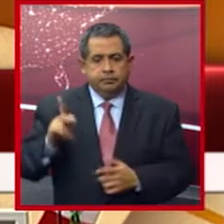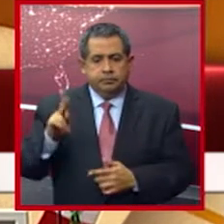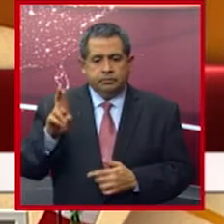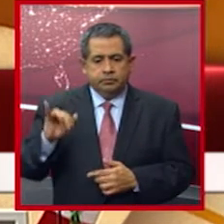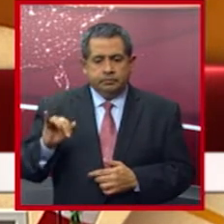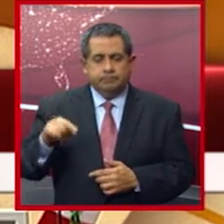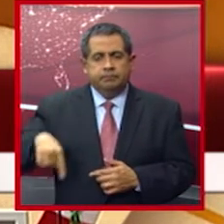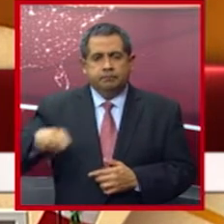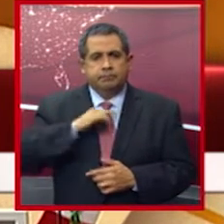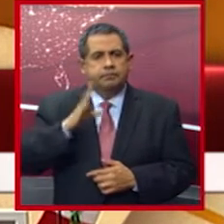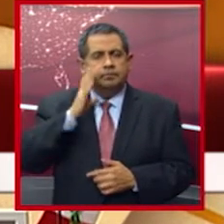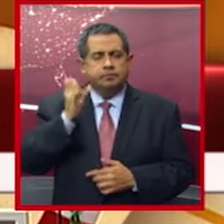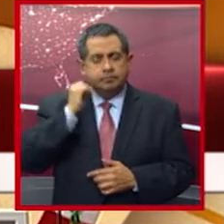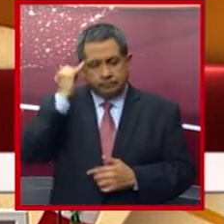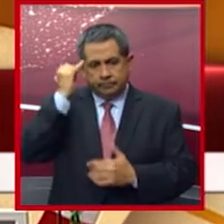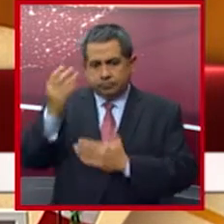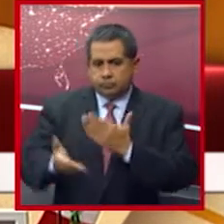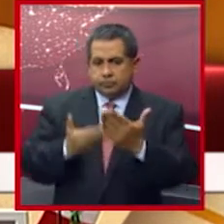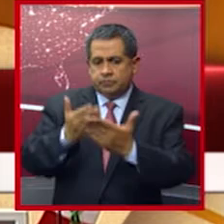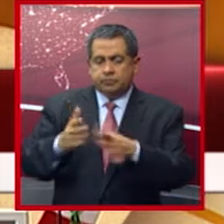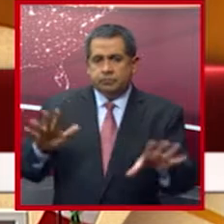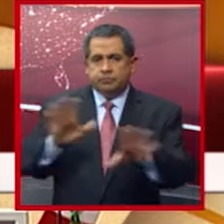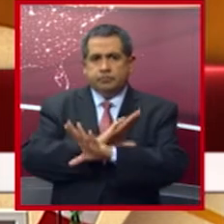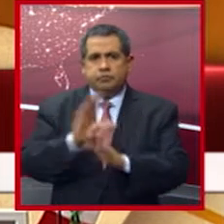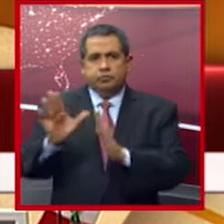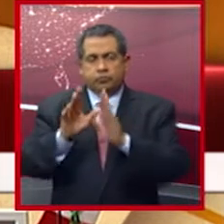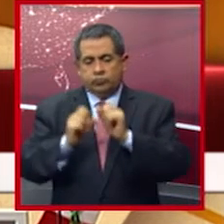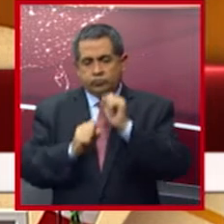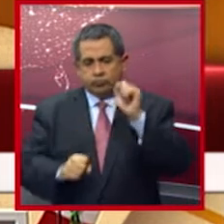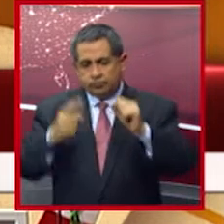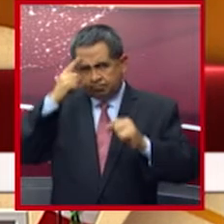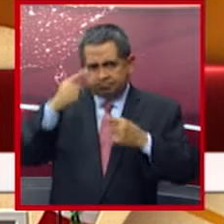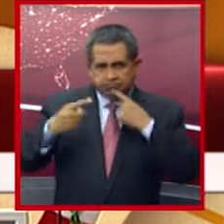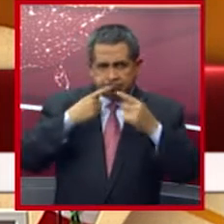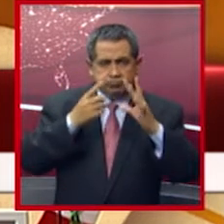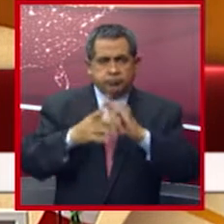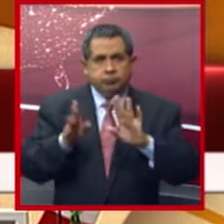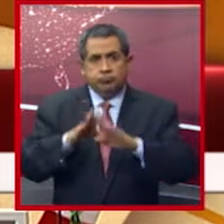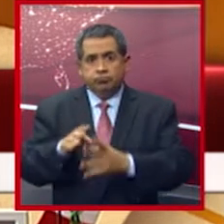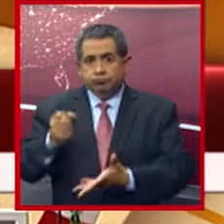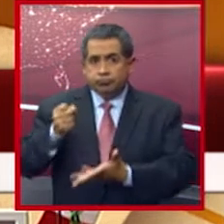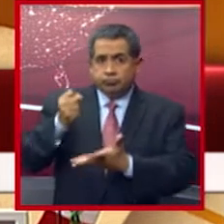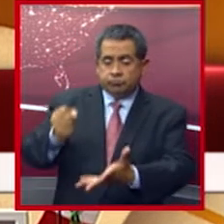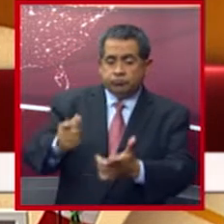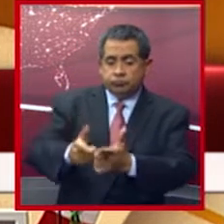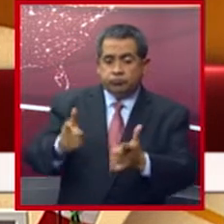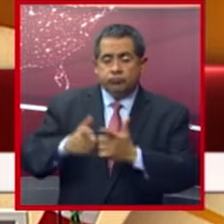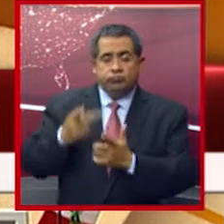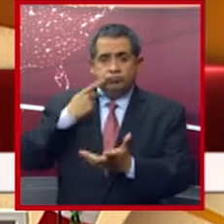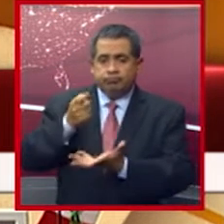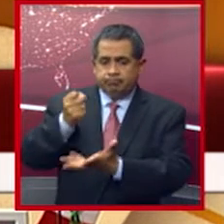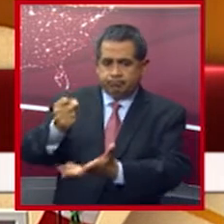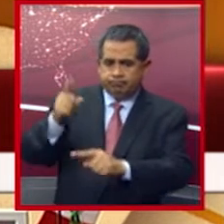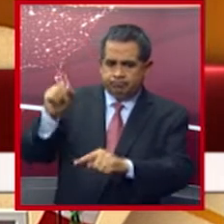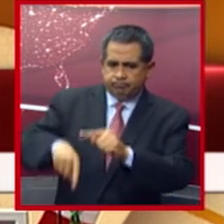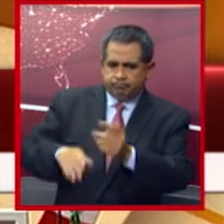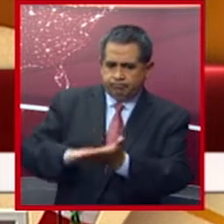Cámara Alta adelantó que presentará iniciativas de reforma a la Carta Magna para eliminar el financiamiento público a partidos